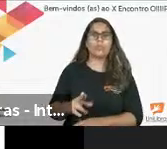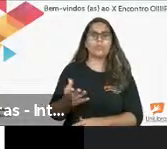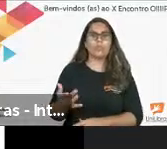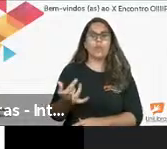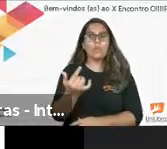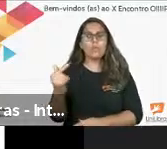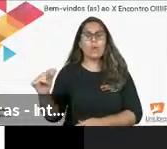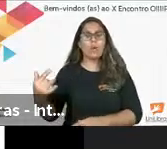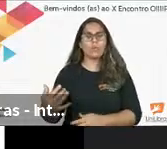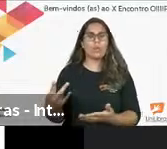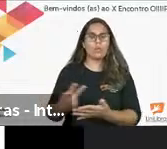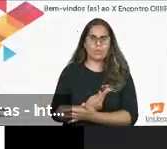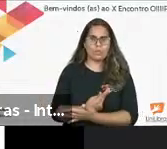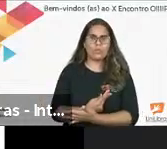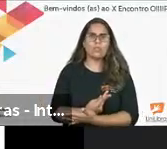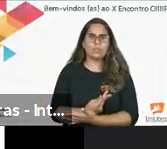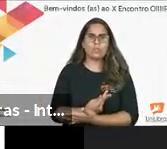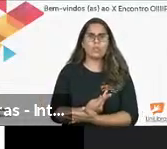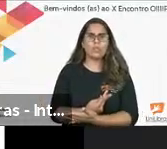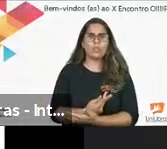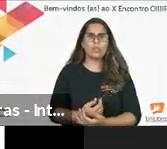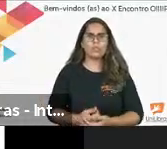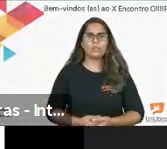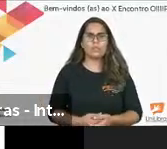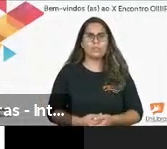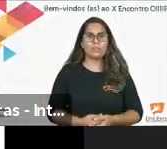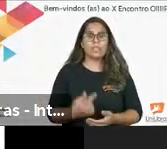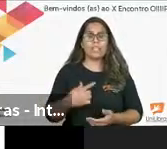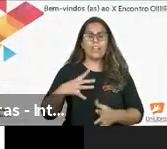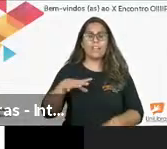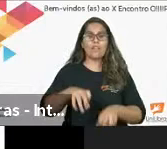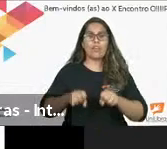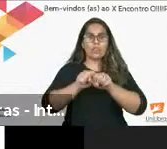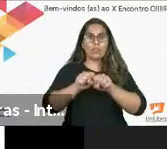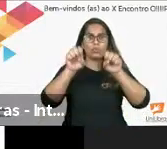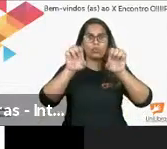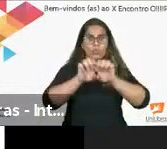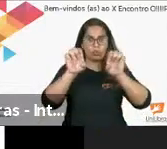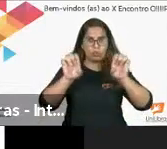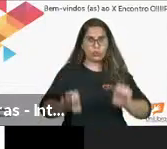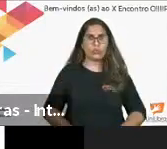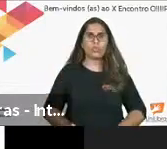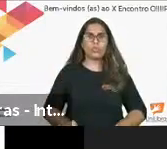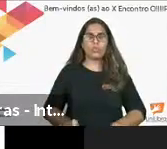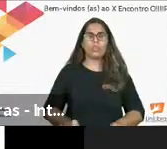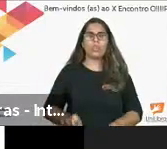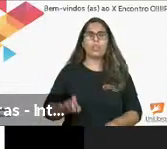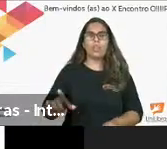pueden ver ustedes que ambos se han transformado estructuralmente. Los organismos, su